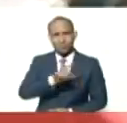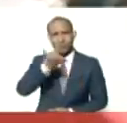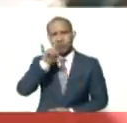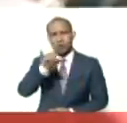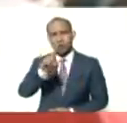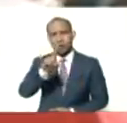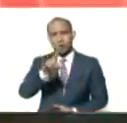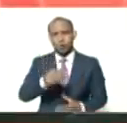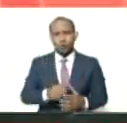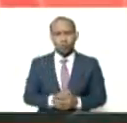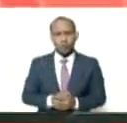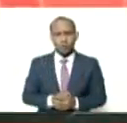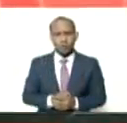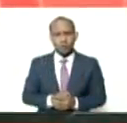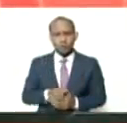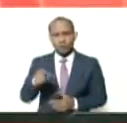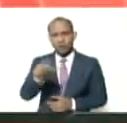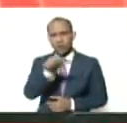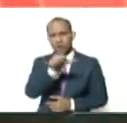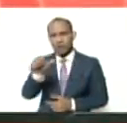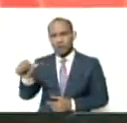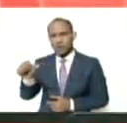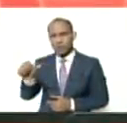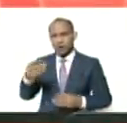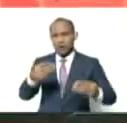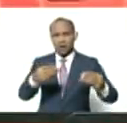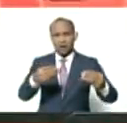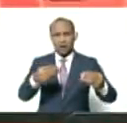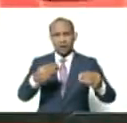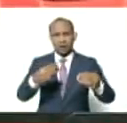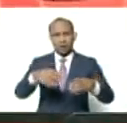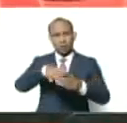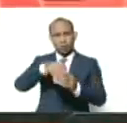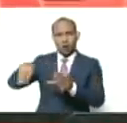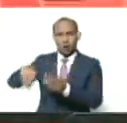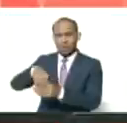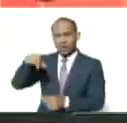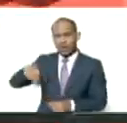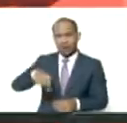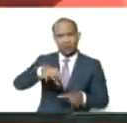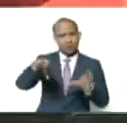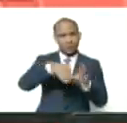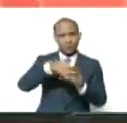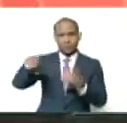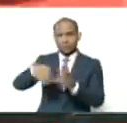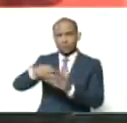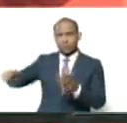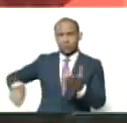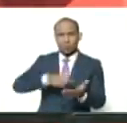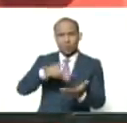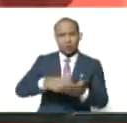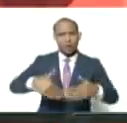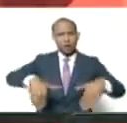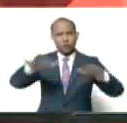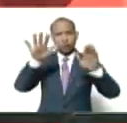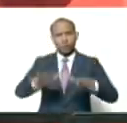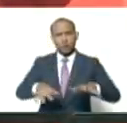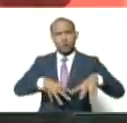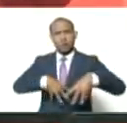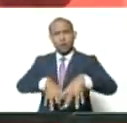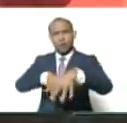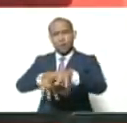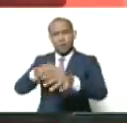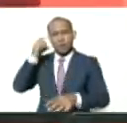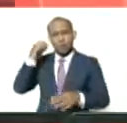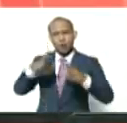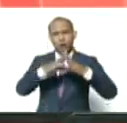en esta semana que viene radical, y va a ser muy radical esta semana. Suspendida la marcha de la mujer y todas